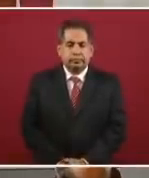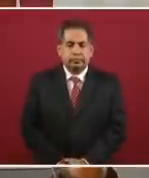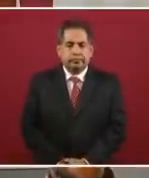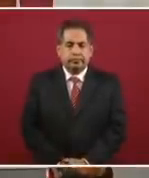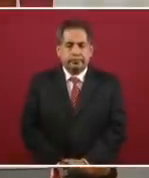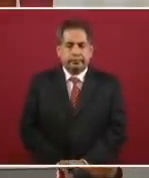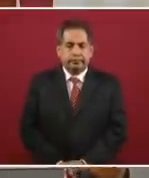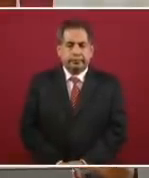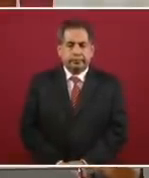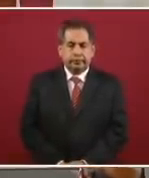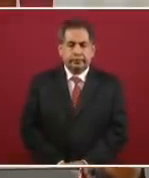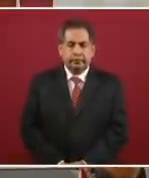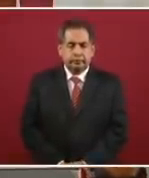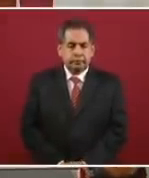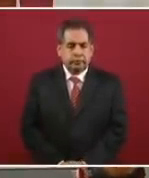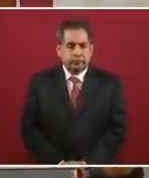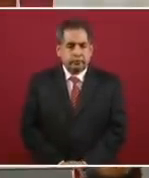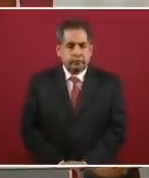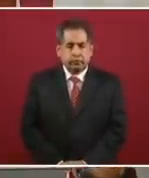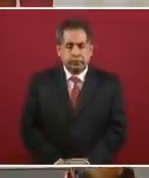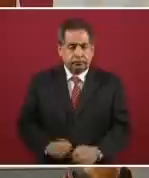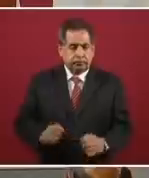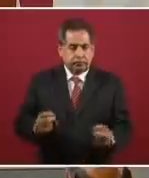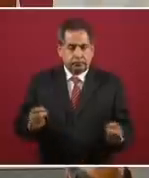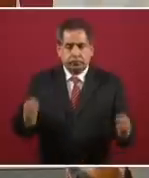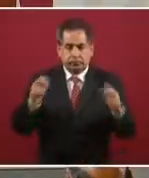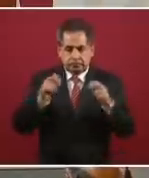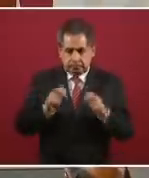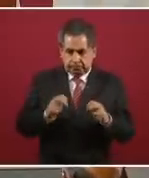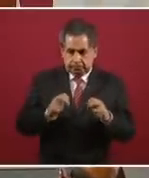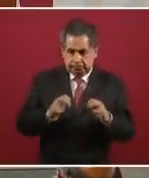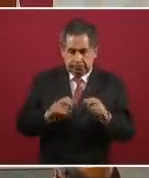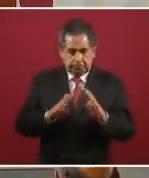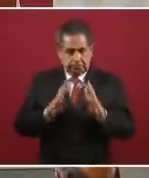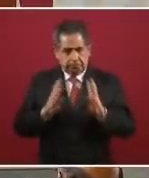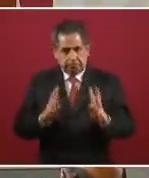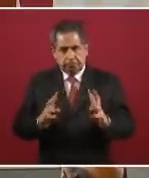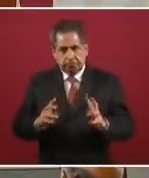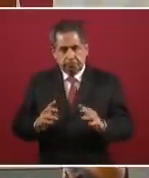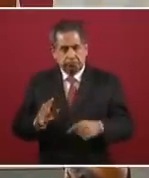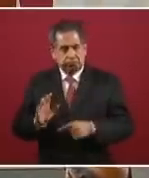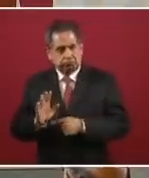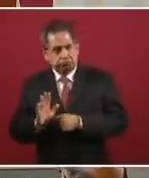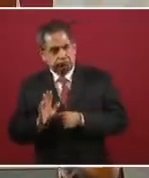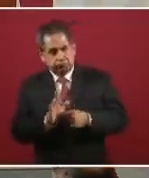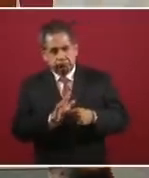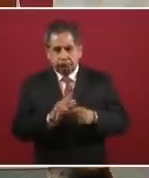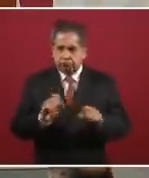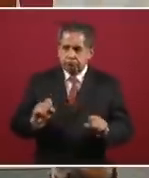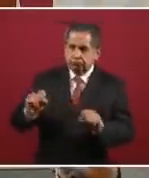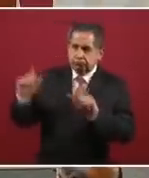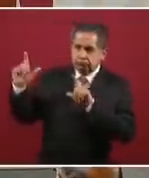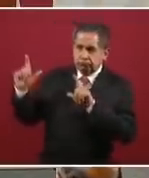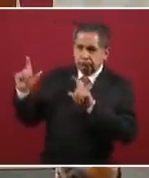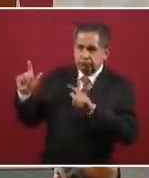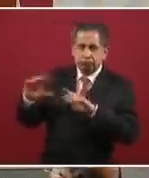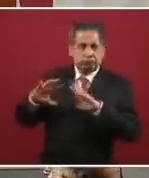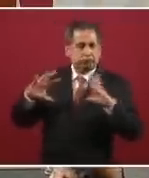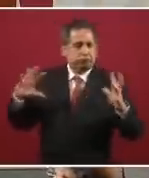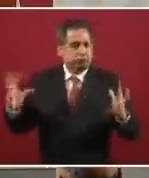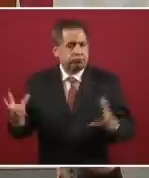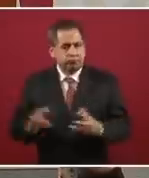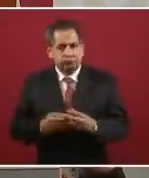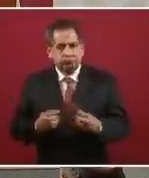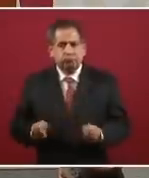Se presentó en primer término esta gráfica que sintetiza las cifras que,